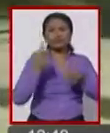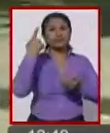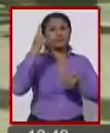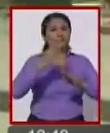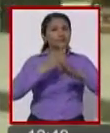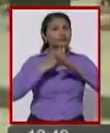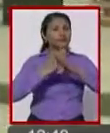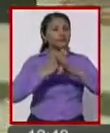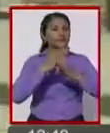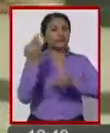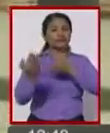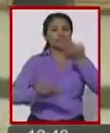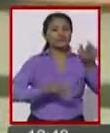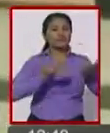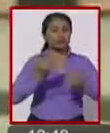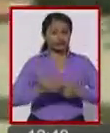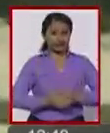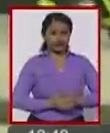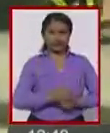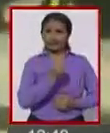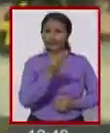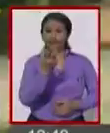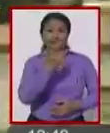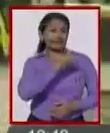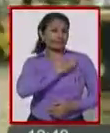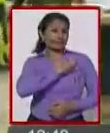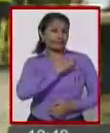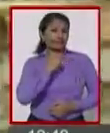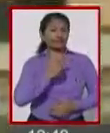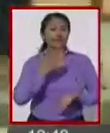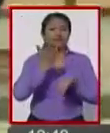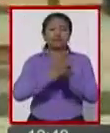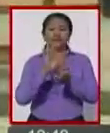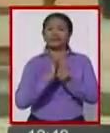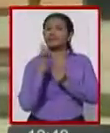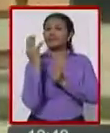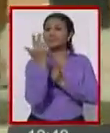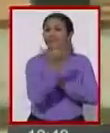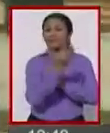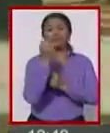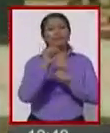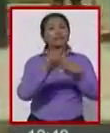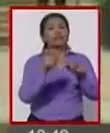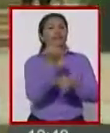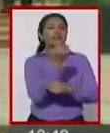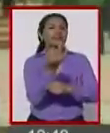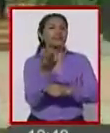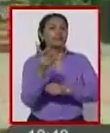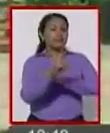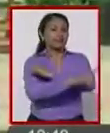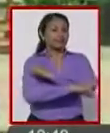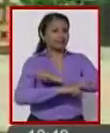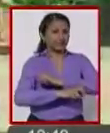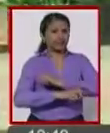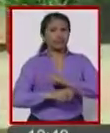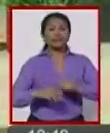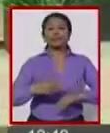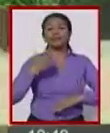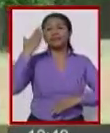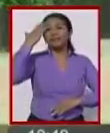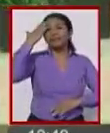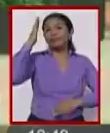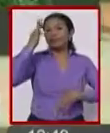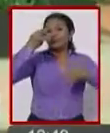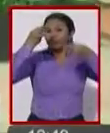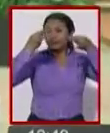para evitar que se quemen, y lo que hizo la policía en ese momento fue también acordonar la zona para evitar algún tipo de saqueo. Todavía no